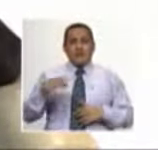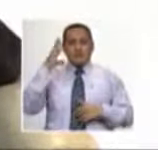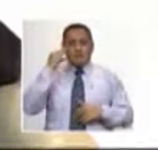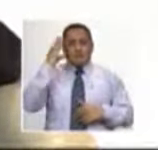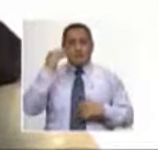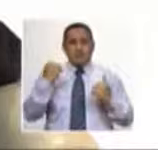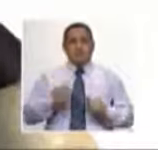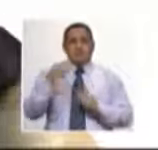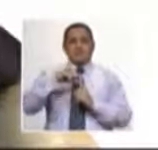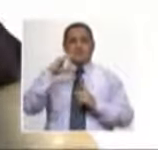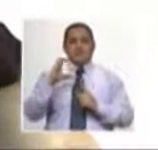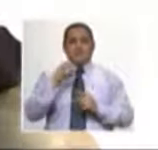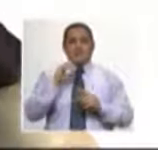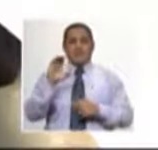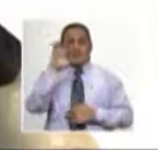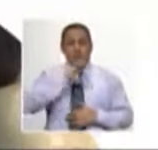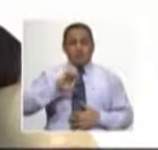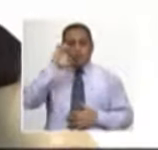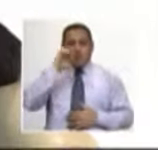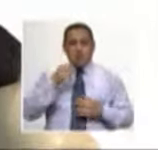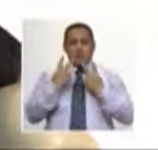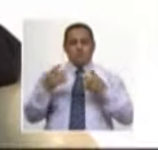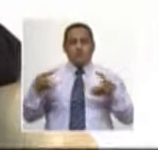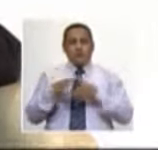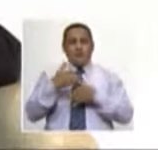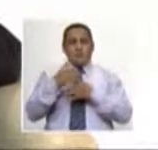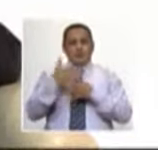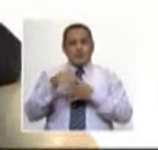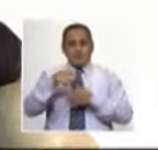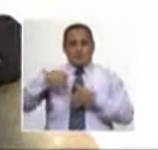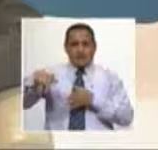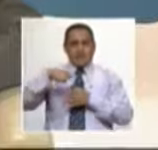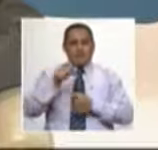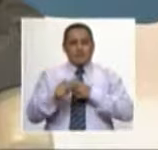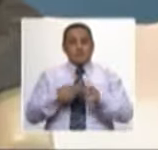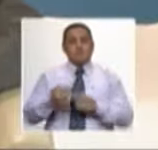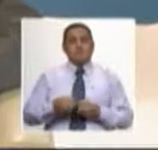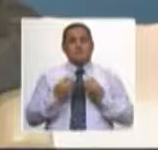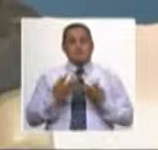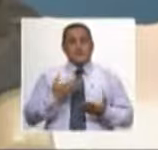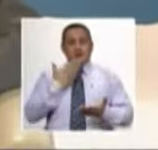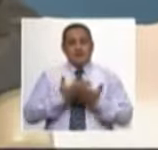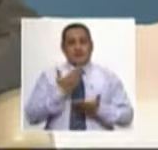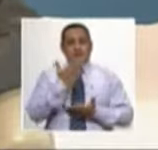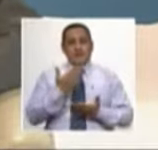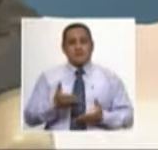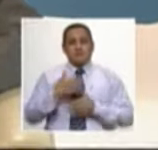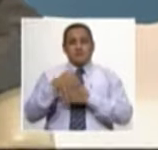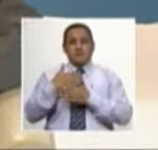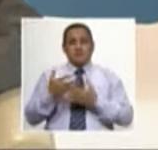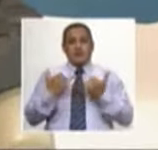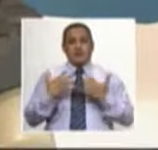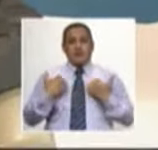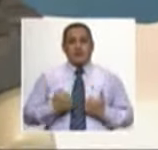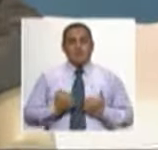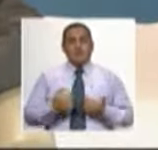del Tribunal Europeo de Derechos Humanos, que lo conseguimos a través de la participación de estos autores. Muy bien, agradecemos mucho la participación del doctor